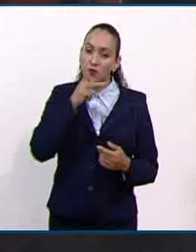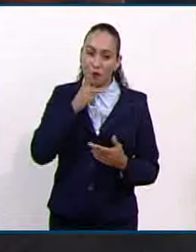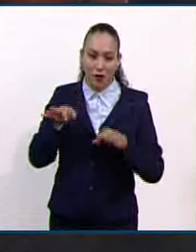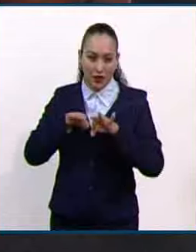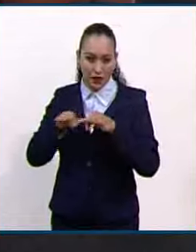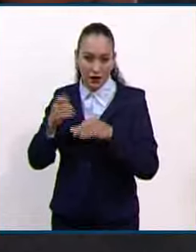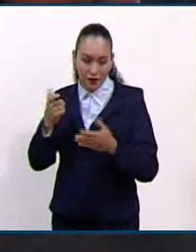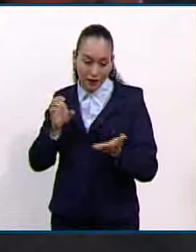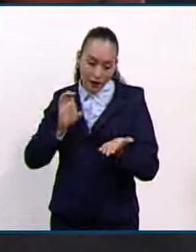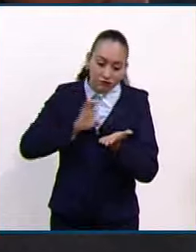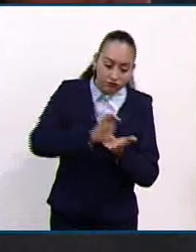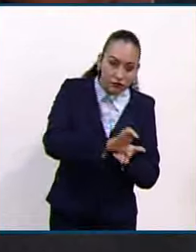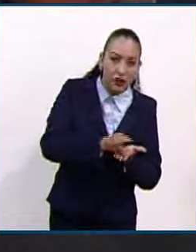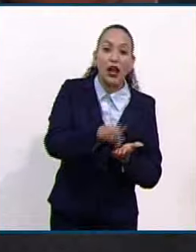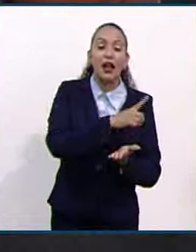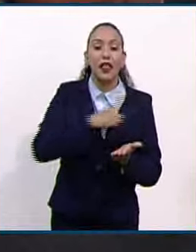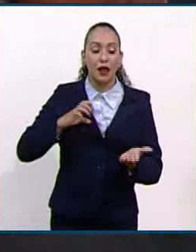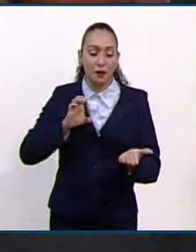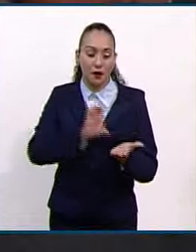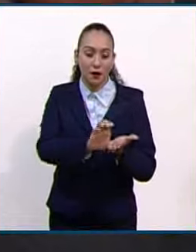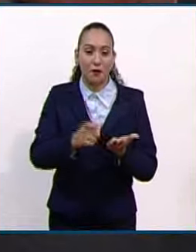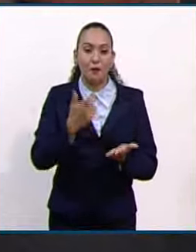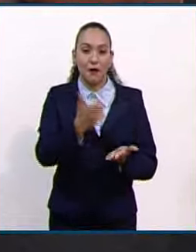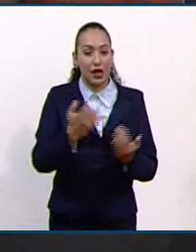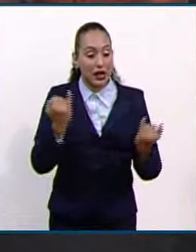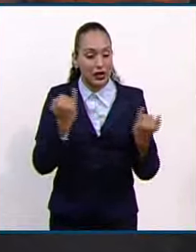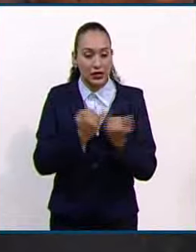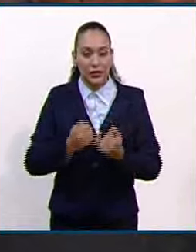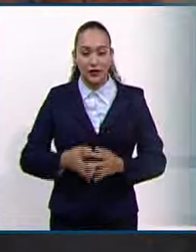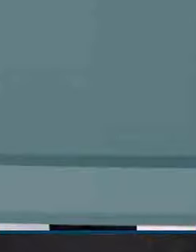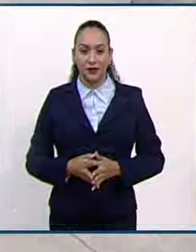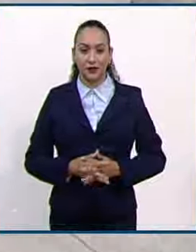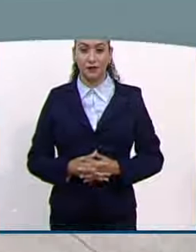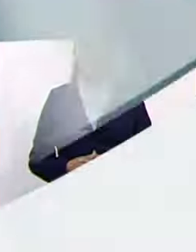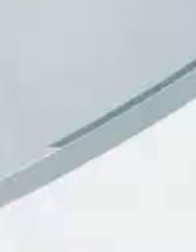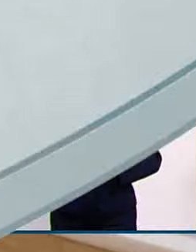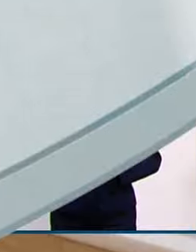ellos debía pagárseles la totalidad de las mismas.